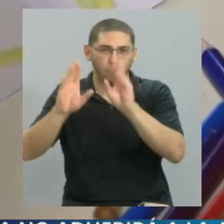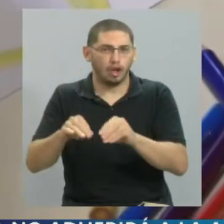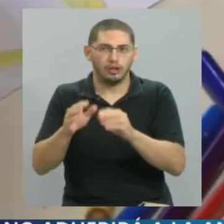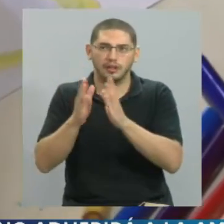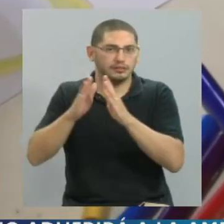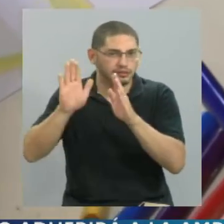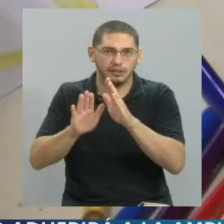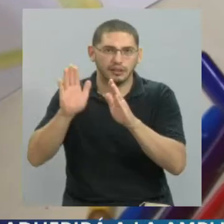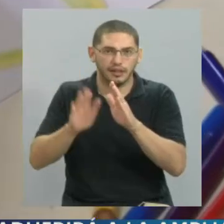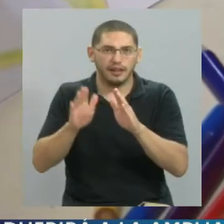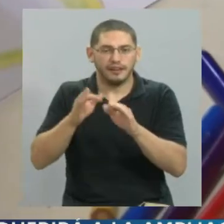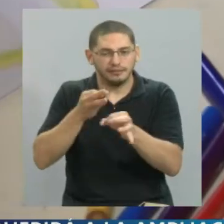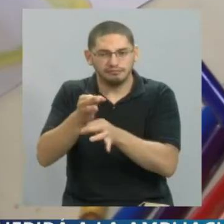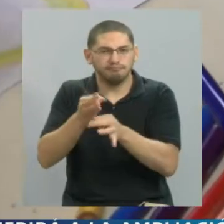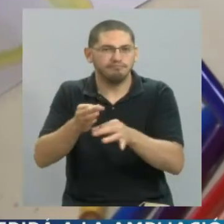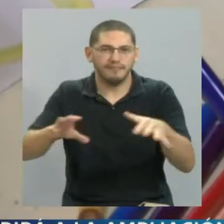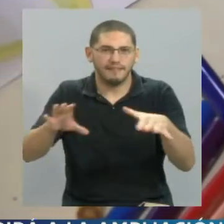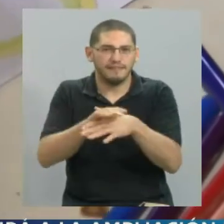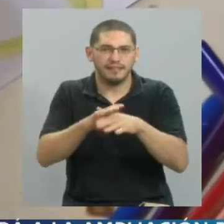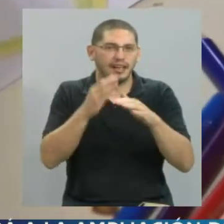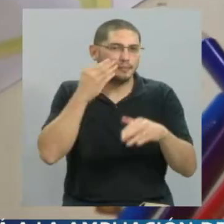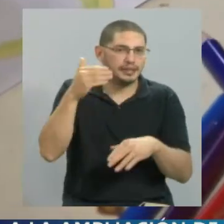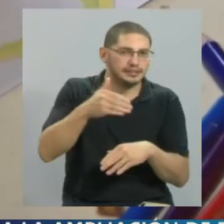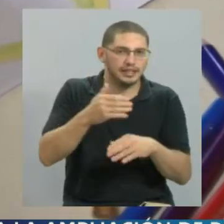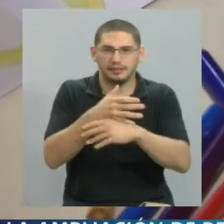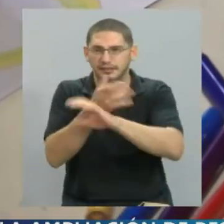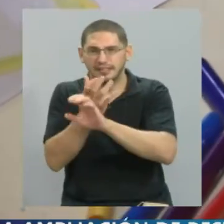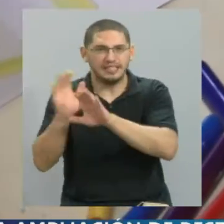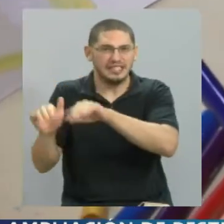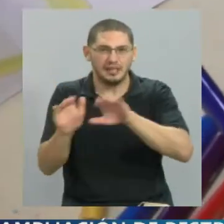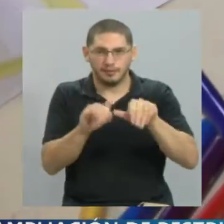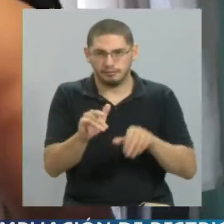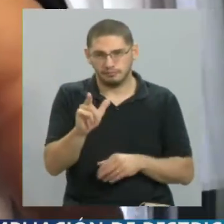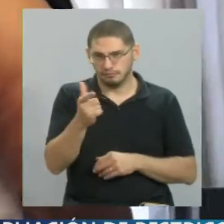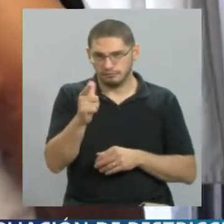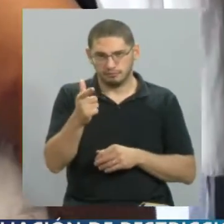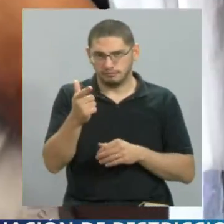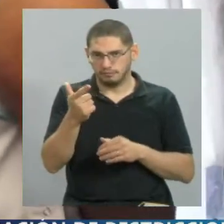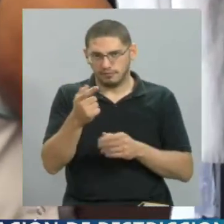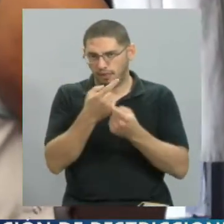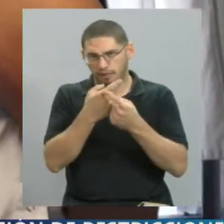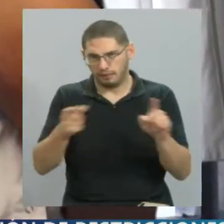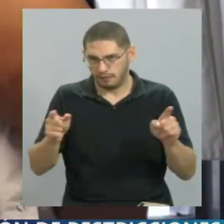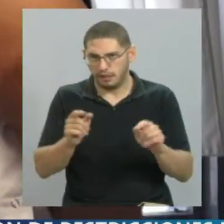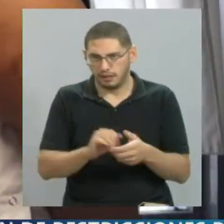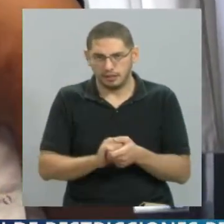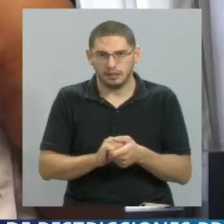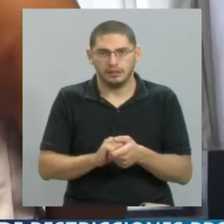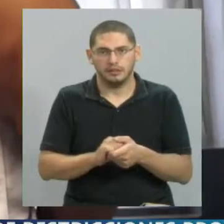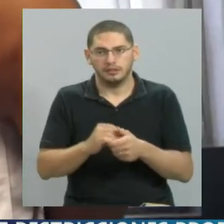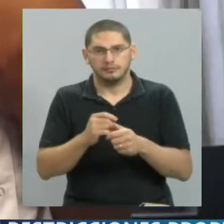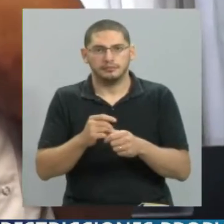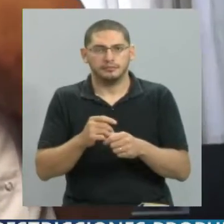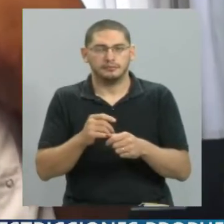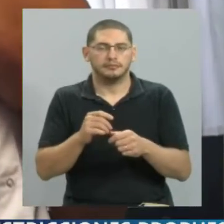de educación que la presencial, y también aprendimos que no es pareja la oferta o la receptividad. Se